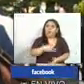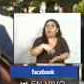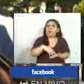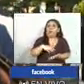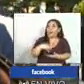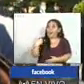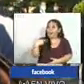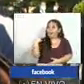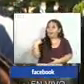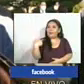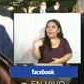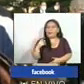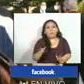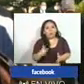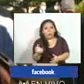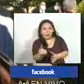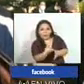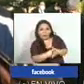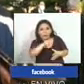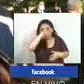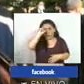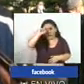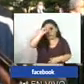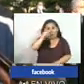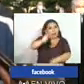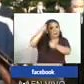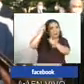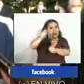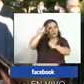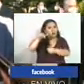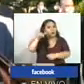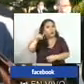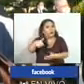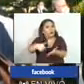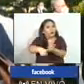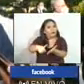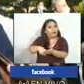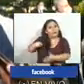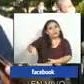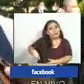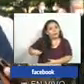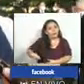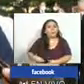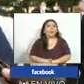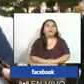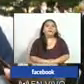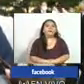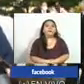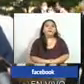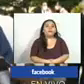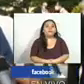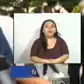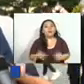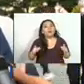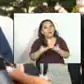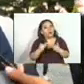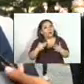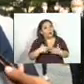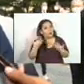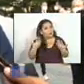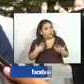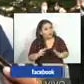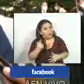que ayer se hizo efectivo por parte de los trabajadores y trabajadoras del municipio de Soyapango. Además de eso, se ha considerado